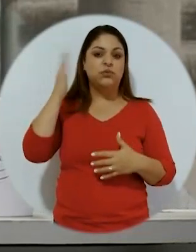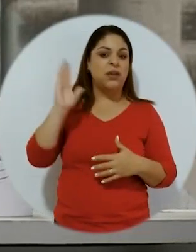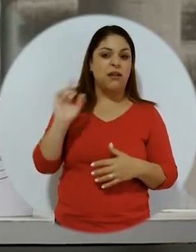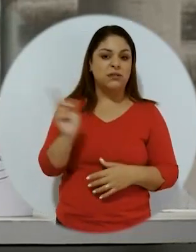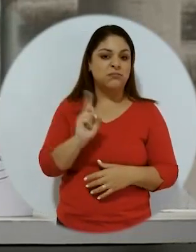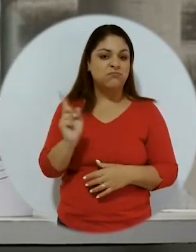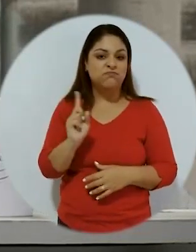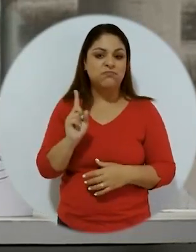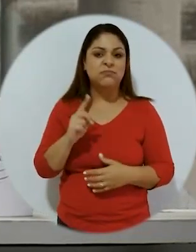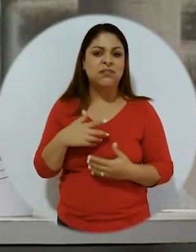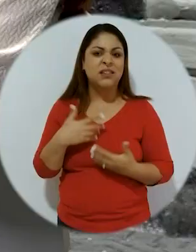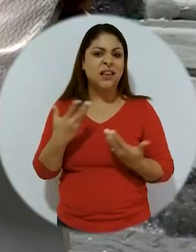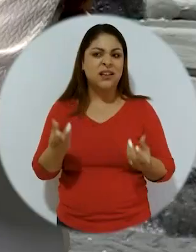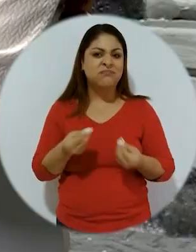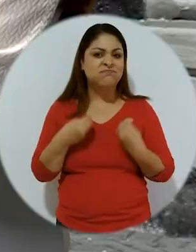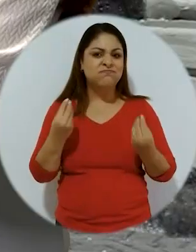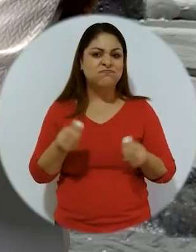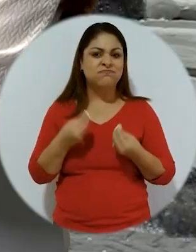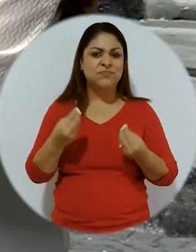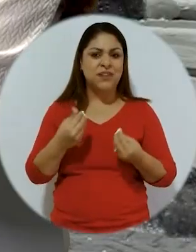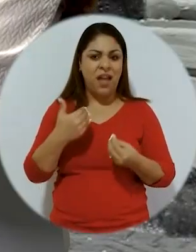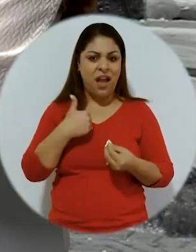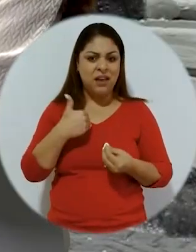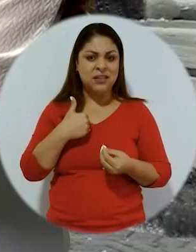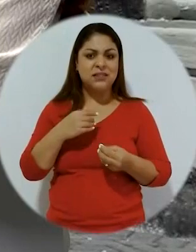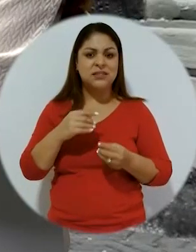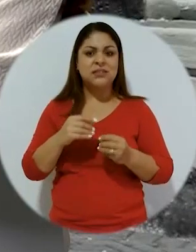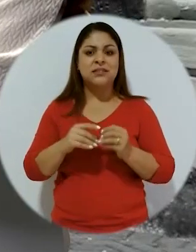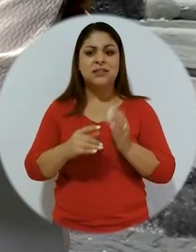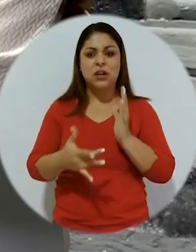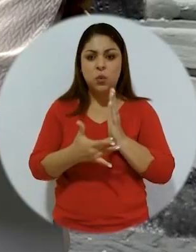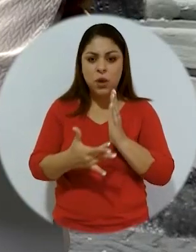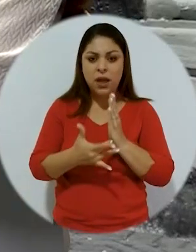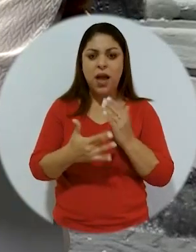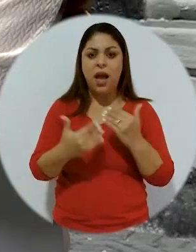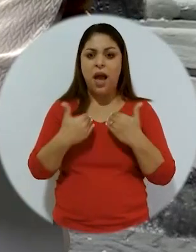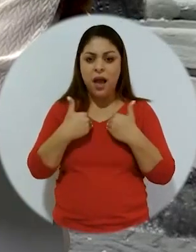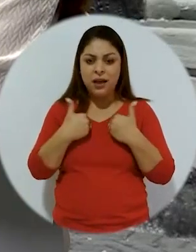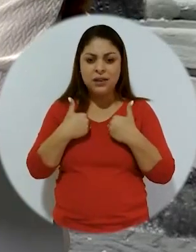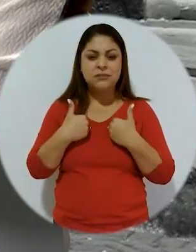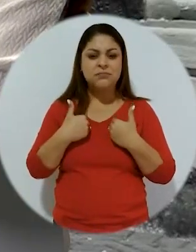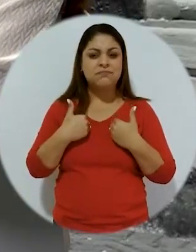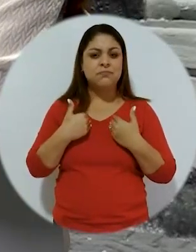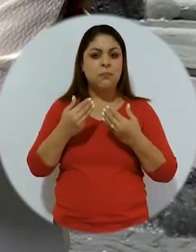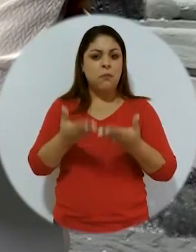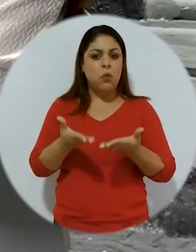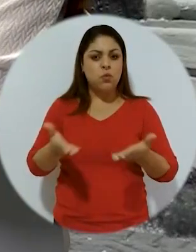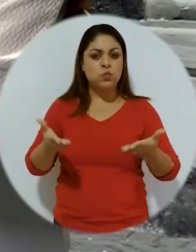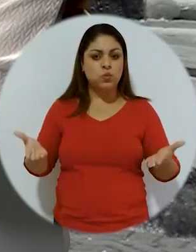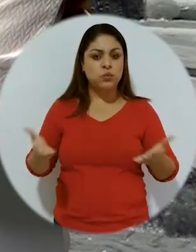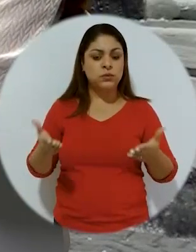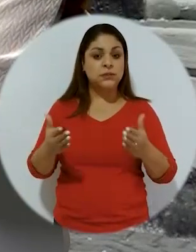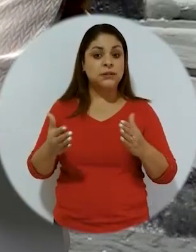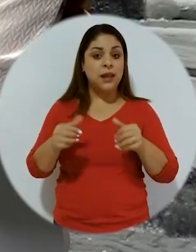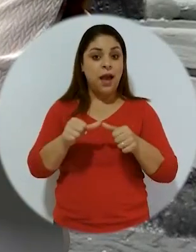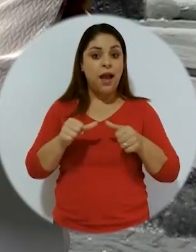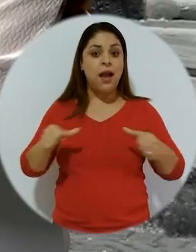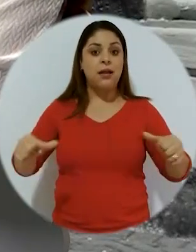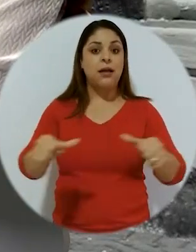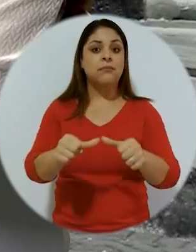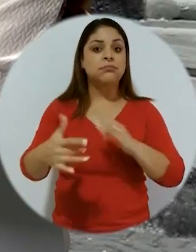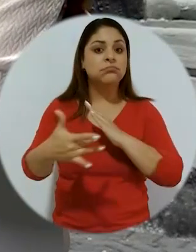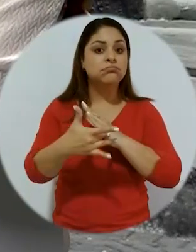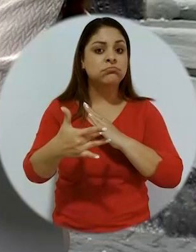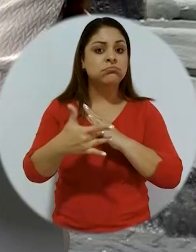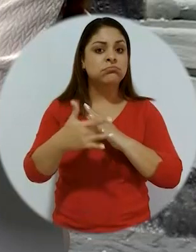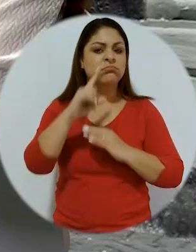saben necesariamente que están desarrollando tecnologías o que están desarrollando productos en el área de la bioeconomía, porque a veces lo ven